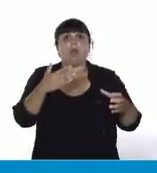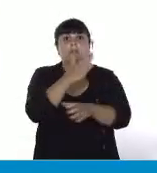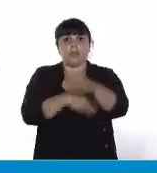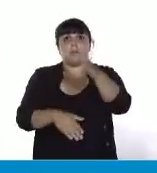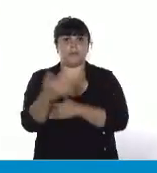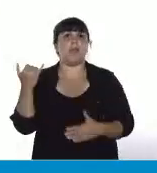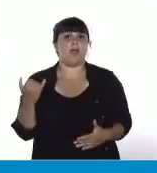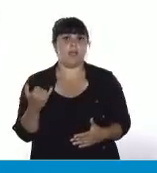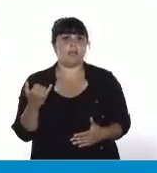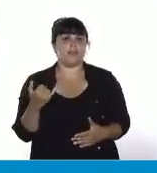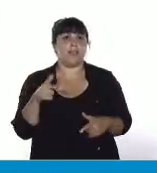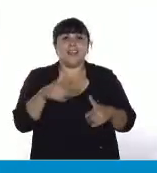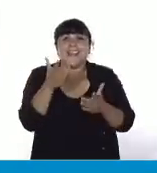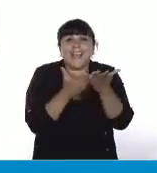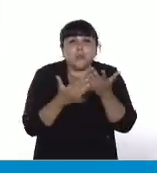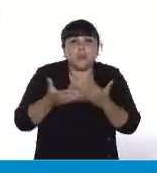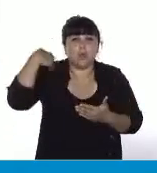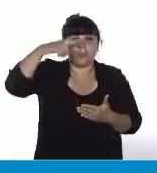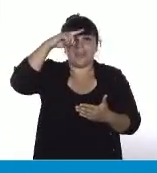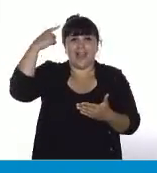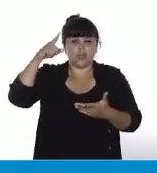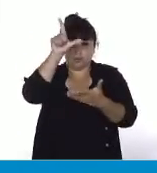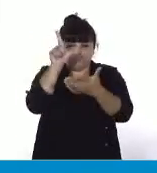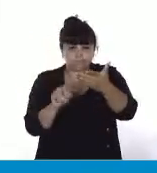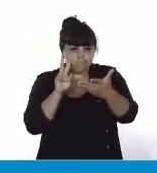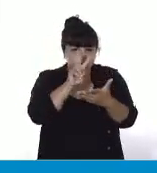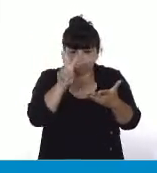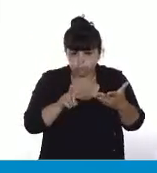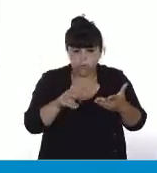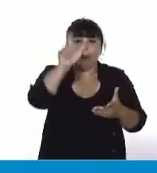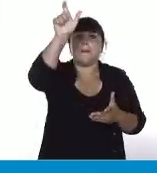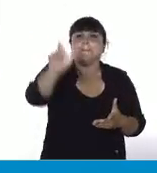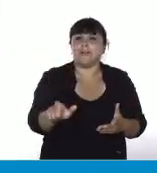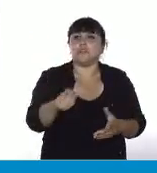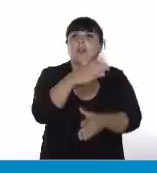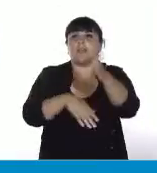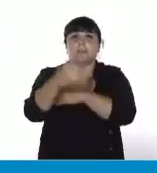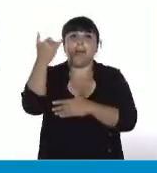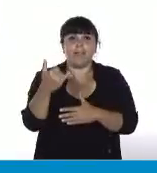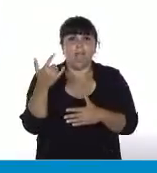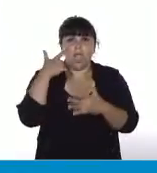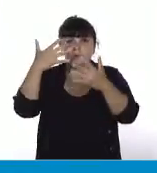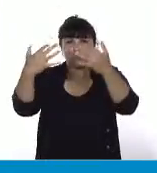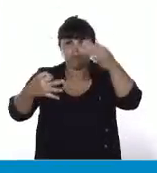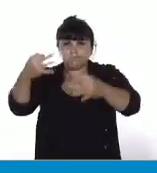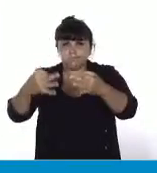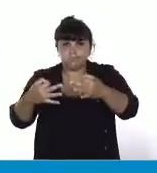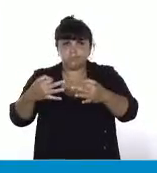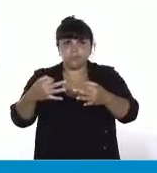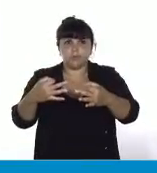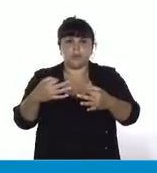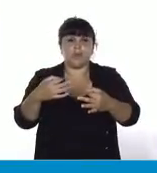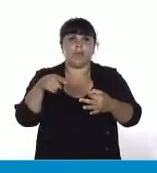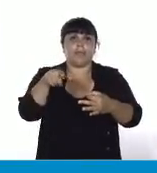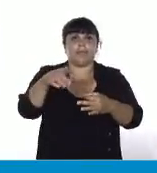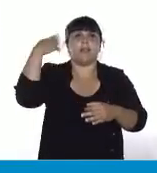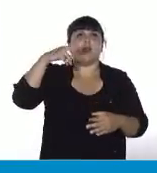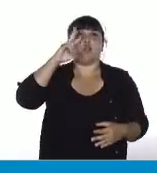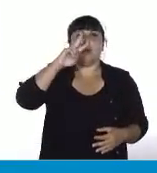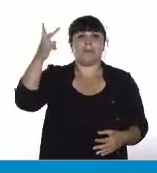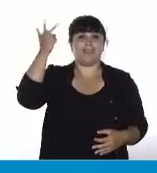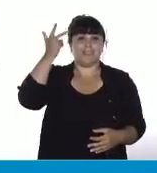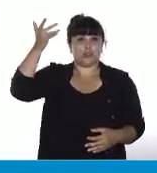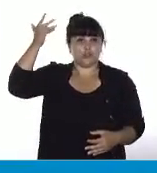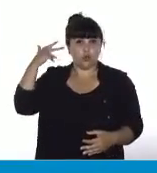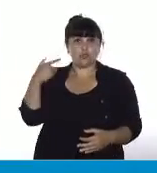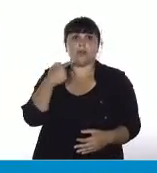El Estudio Nacional sobre el Perfil de las Personas con Discapacidad, que es elaborado por el INDEC en el año 2018 y que